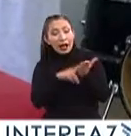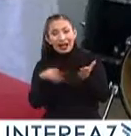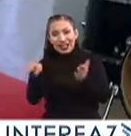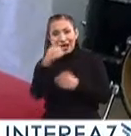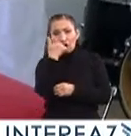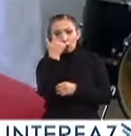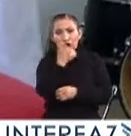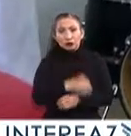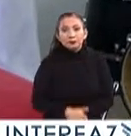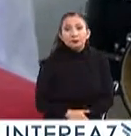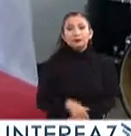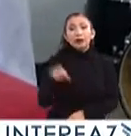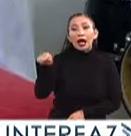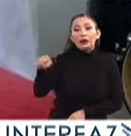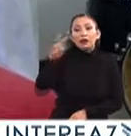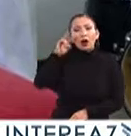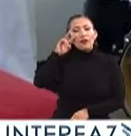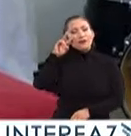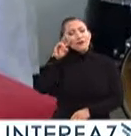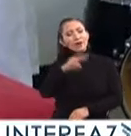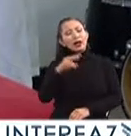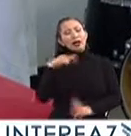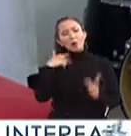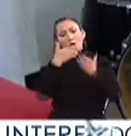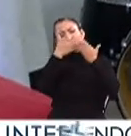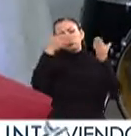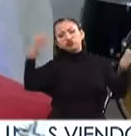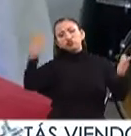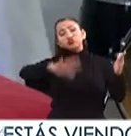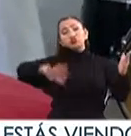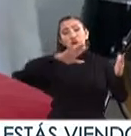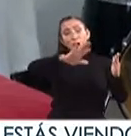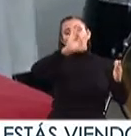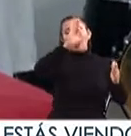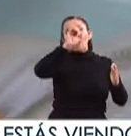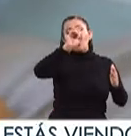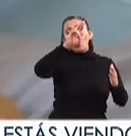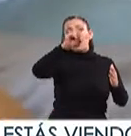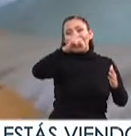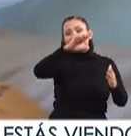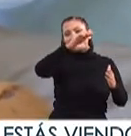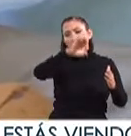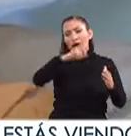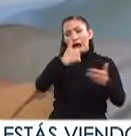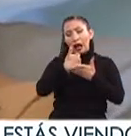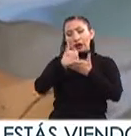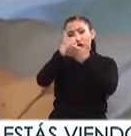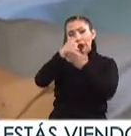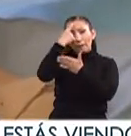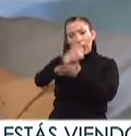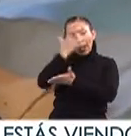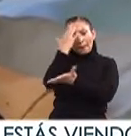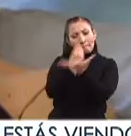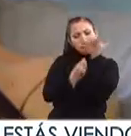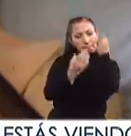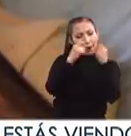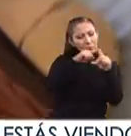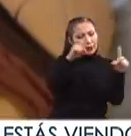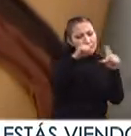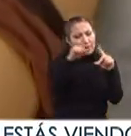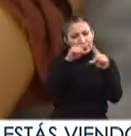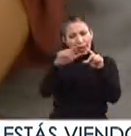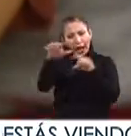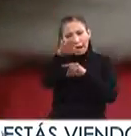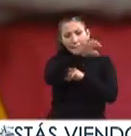los estudiantes, quienes ven en ella una visión amplia del campo forense, lo que les permite formarse en todas las disciplinas que